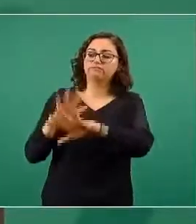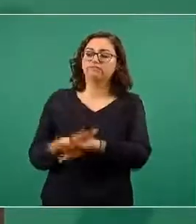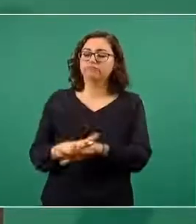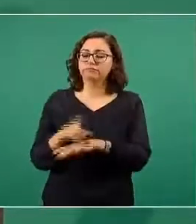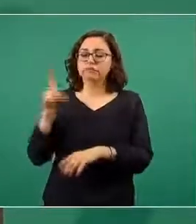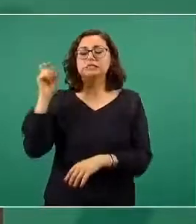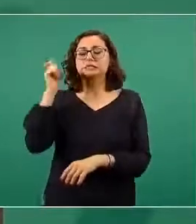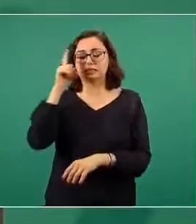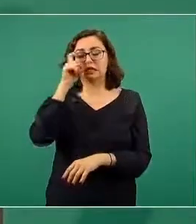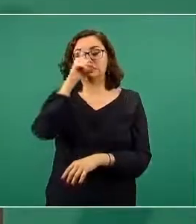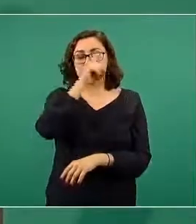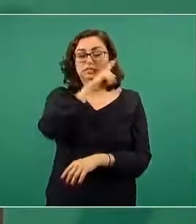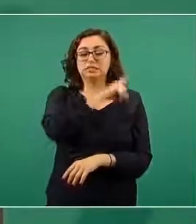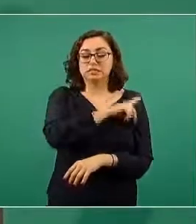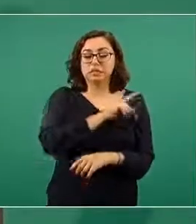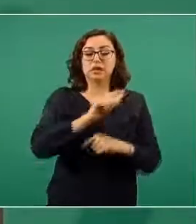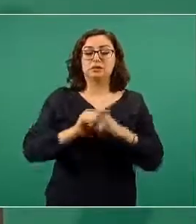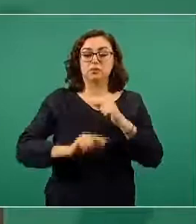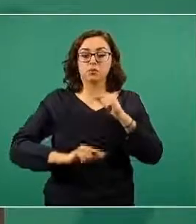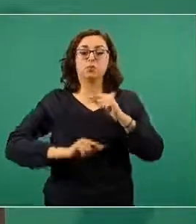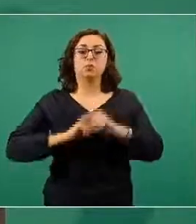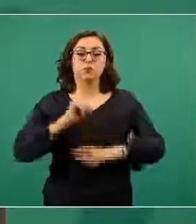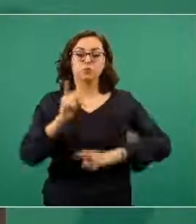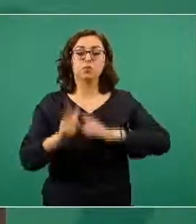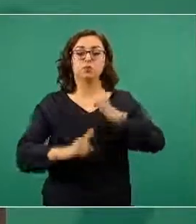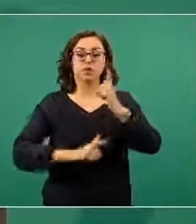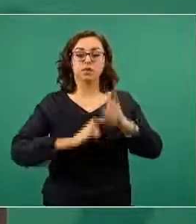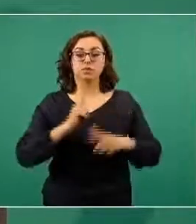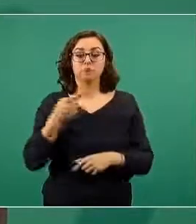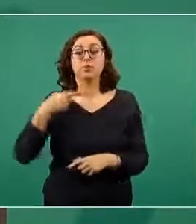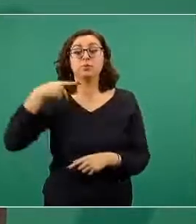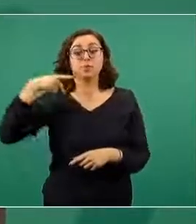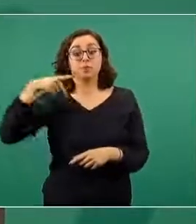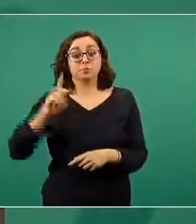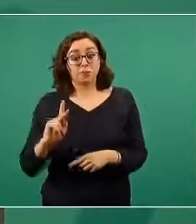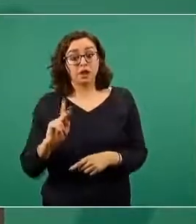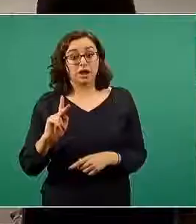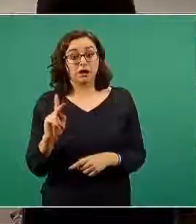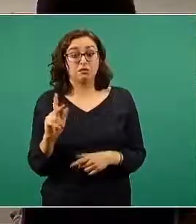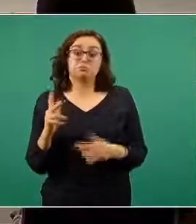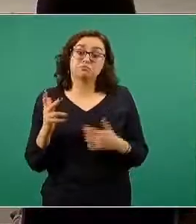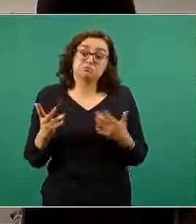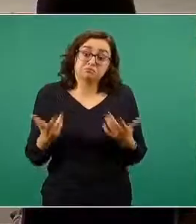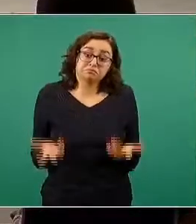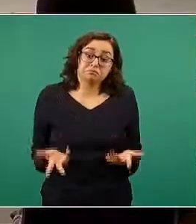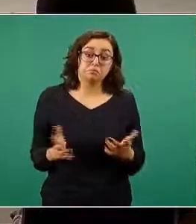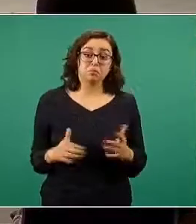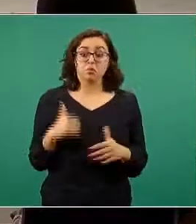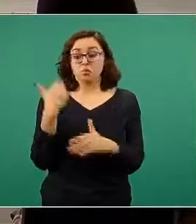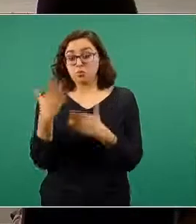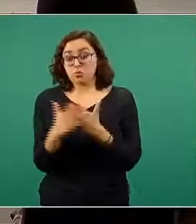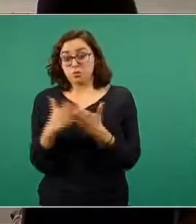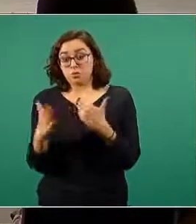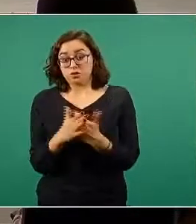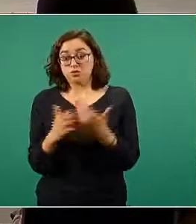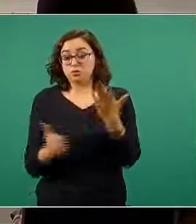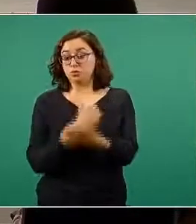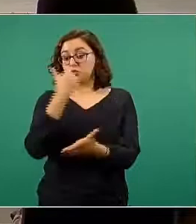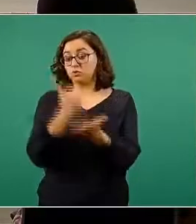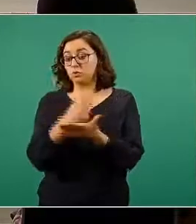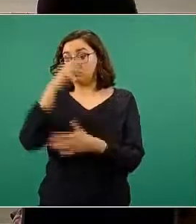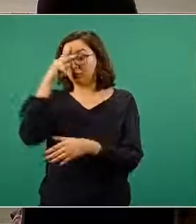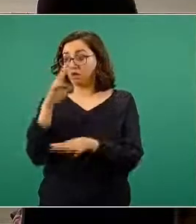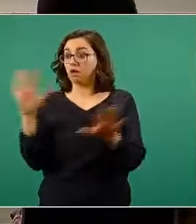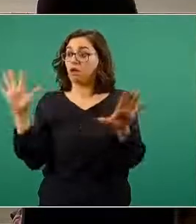del naranja al amarillo, pero esperamos que si llega en próximas semanas la Ciudad de México al